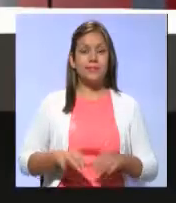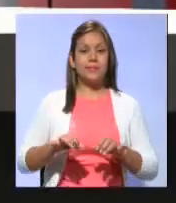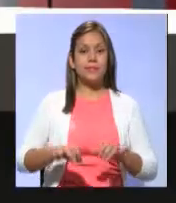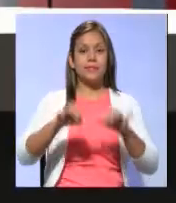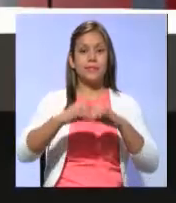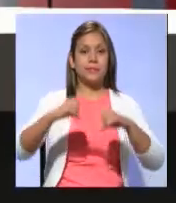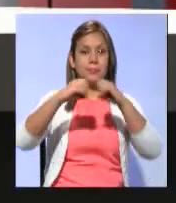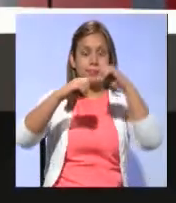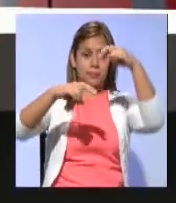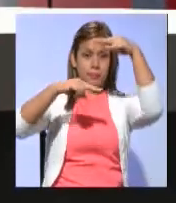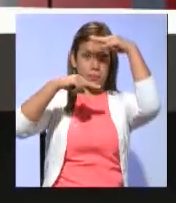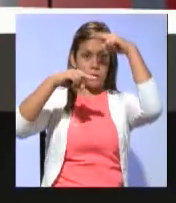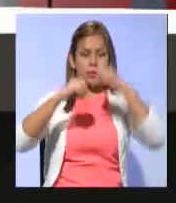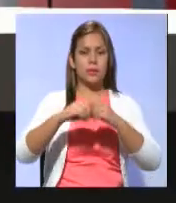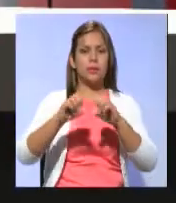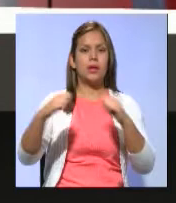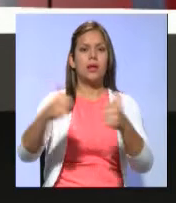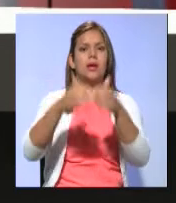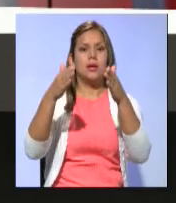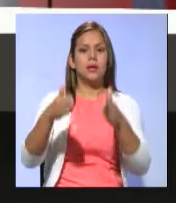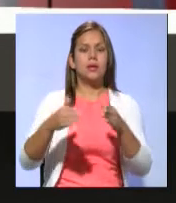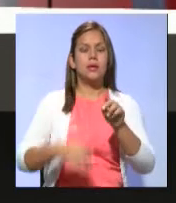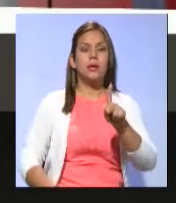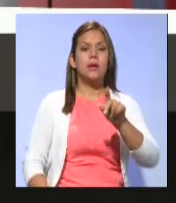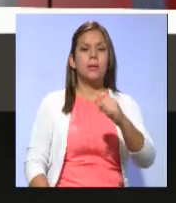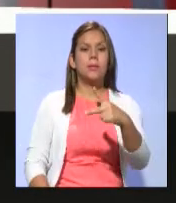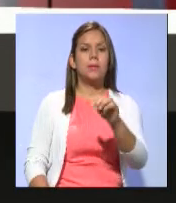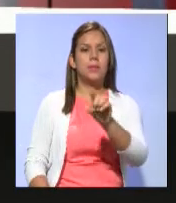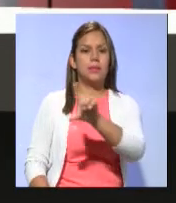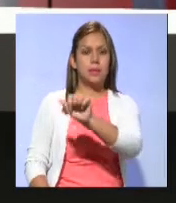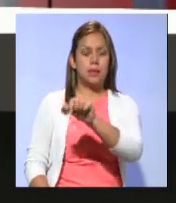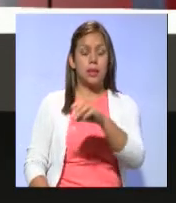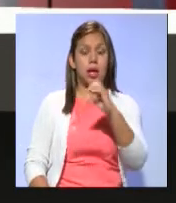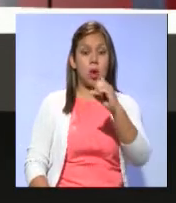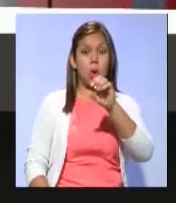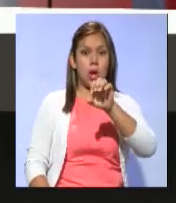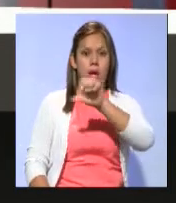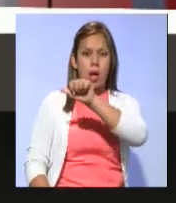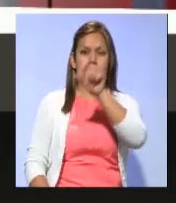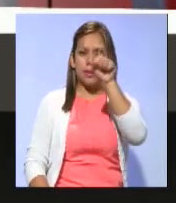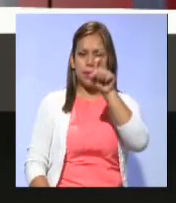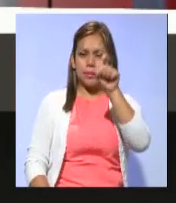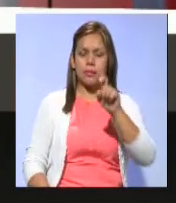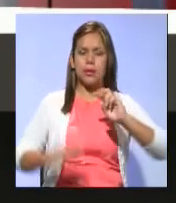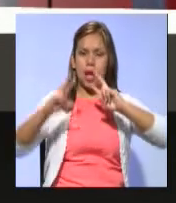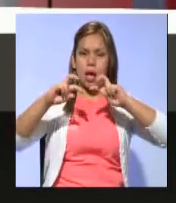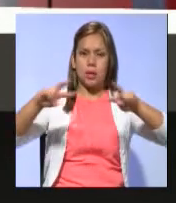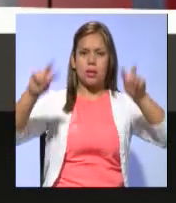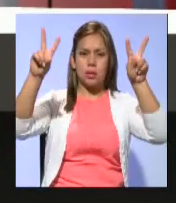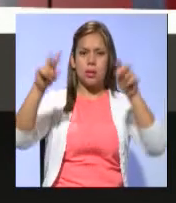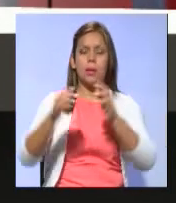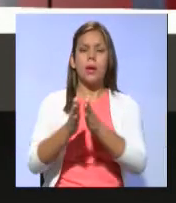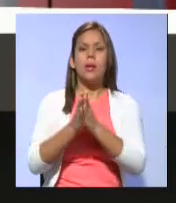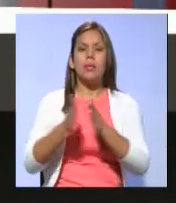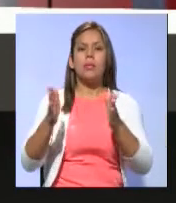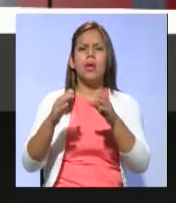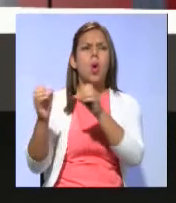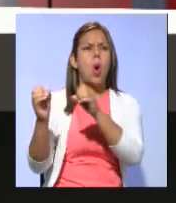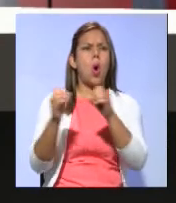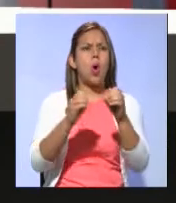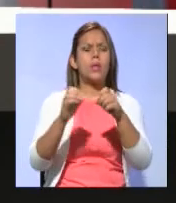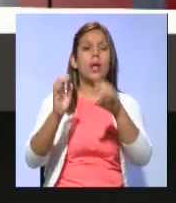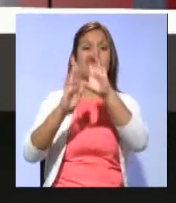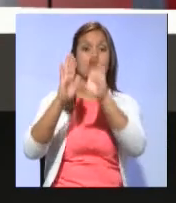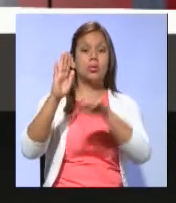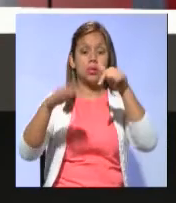Continuamos con más noticias. El asambleísta Luis Pachala señaló que la OEA debe archivar la demanda por una supuesta alteración del orden constitucional